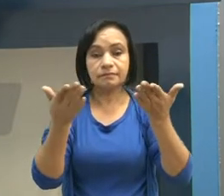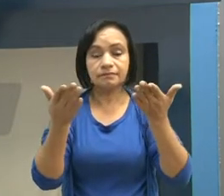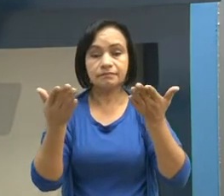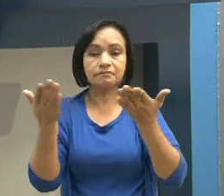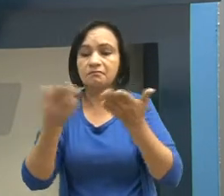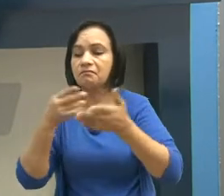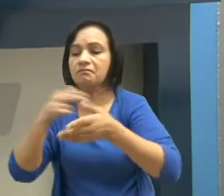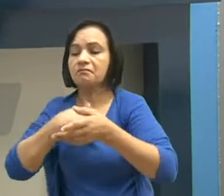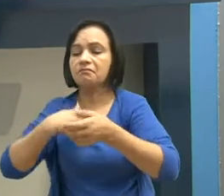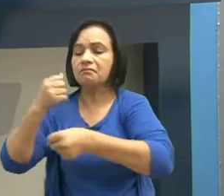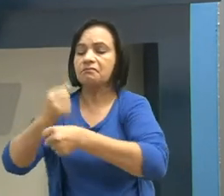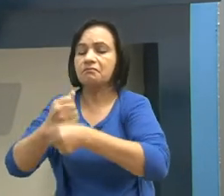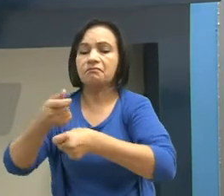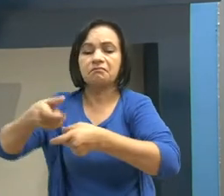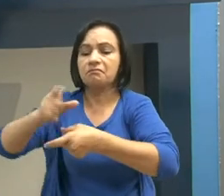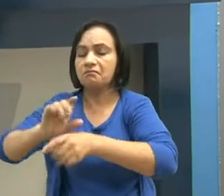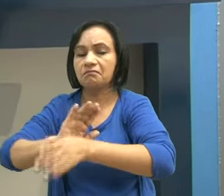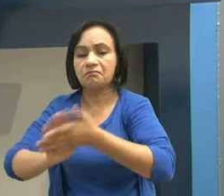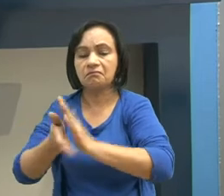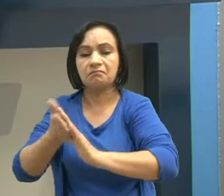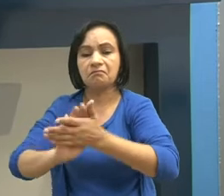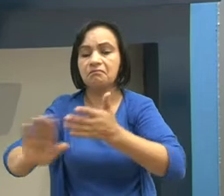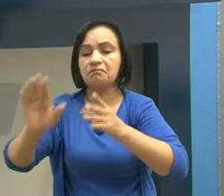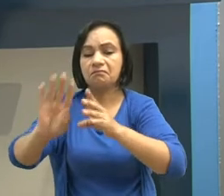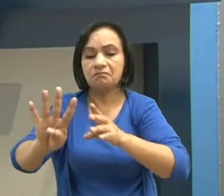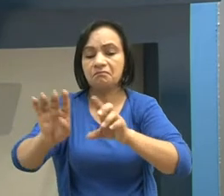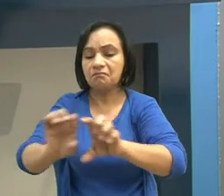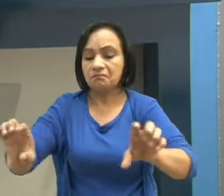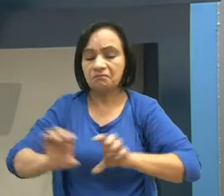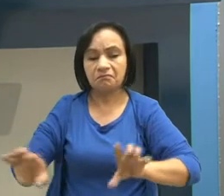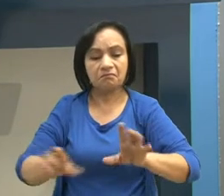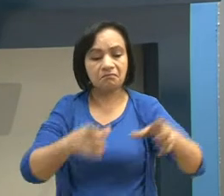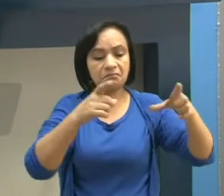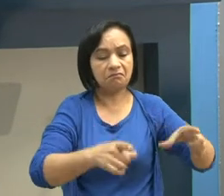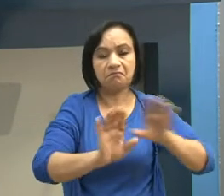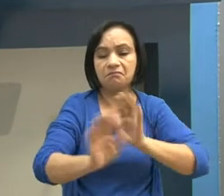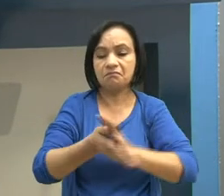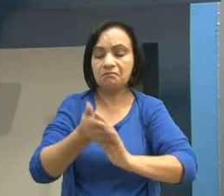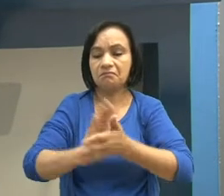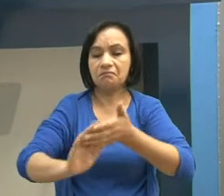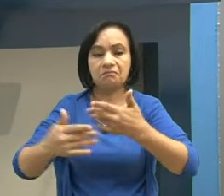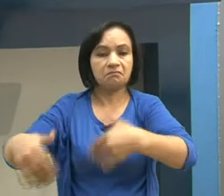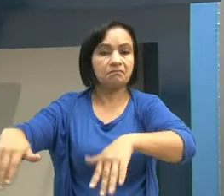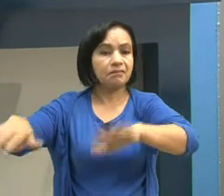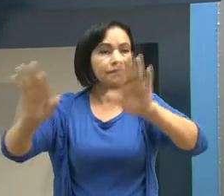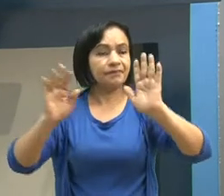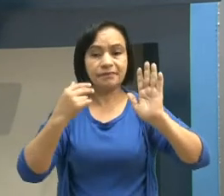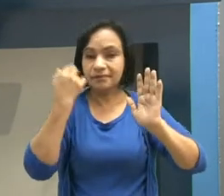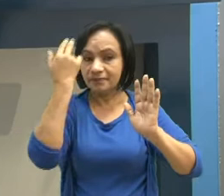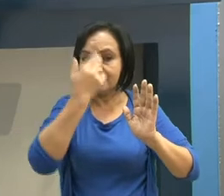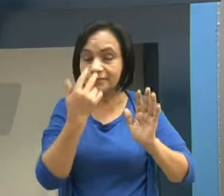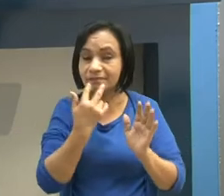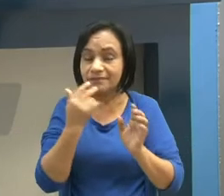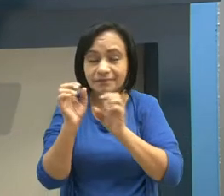ingenieril, meramente. Sí, se reunían, claro, los ingenieros, vamos a prender cuatro tubos, vamos a hacer dos manholes y se acabó el problema. No se consultaba a nadie. Ahora